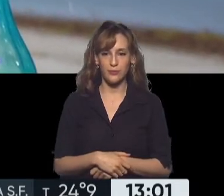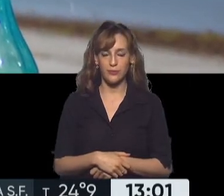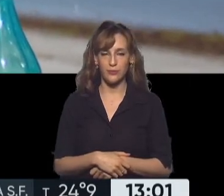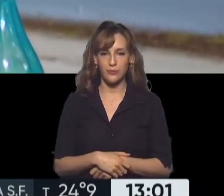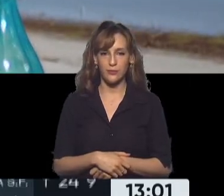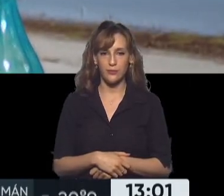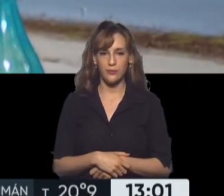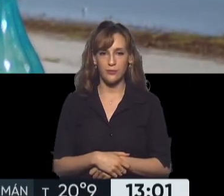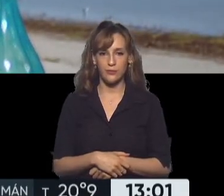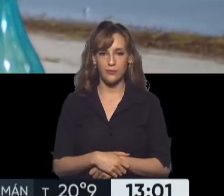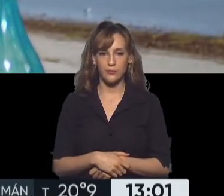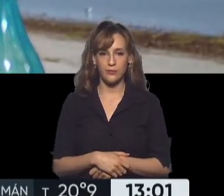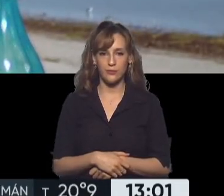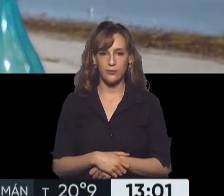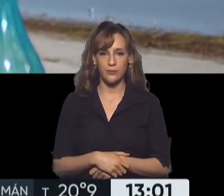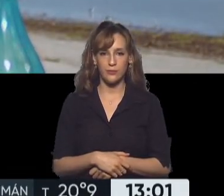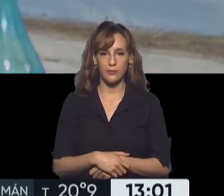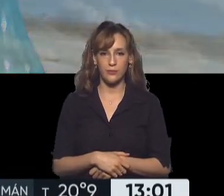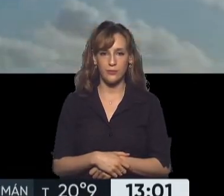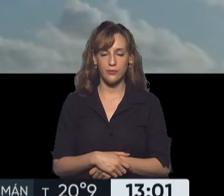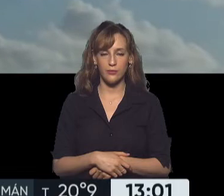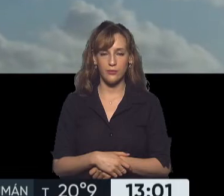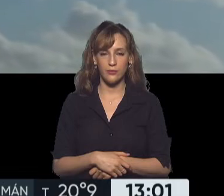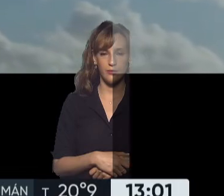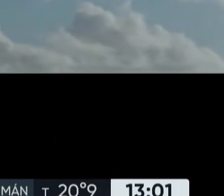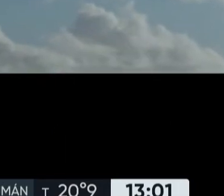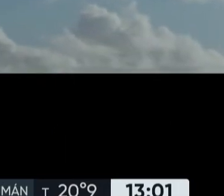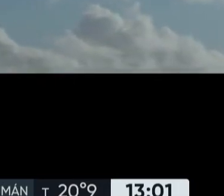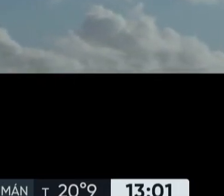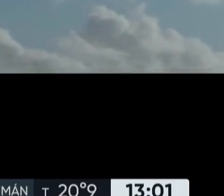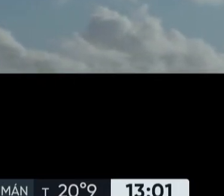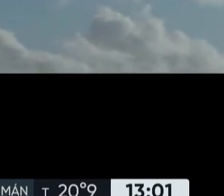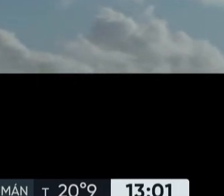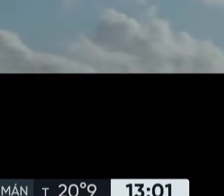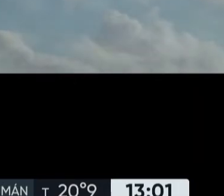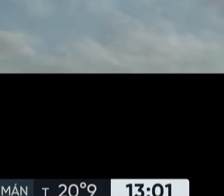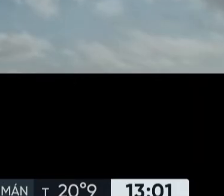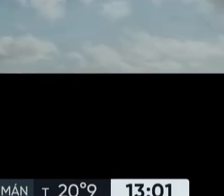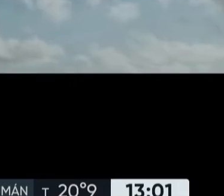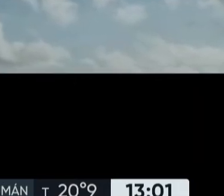Me dices que me quieres, o te lo digo yo.